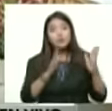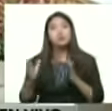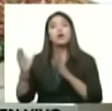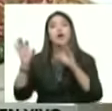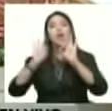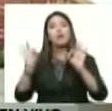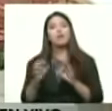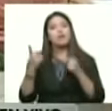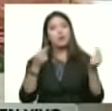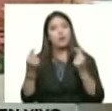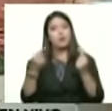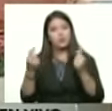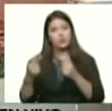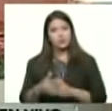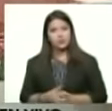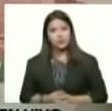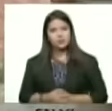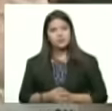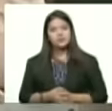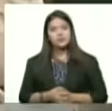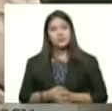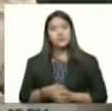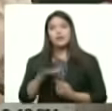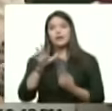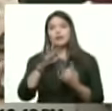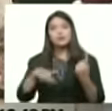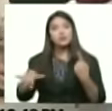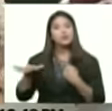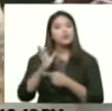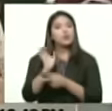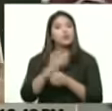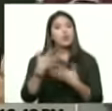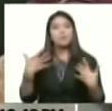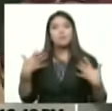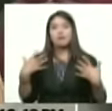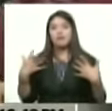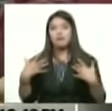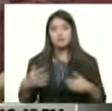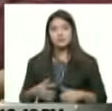económico que nos lleve de la situación de emergencia,